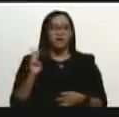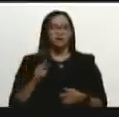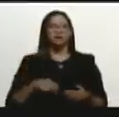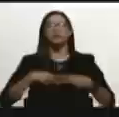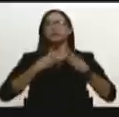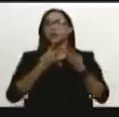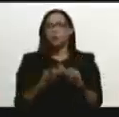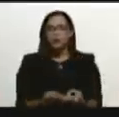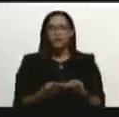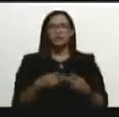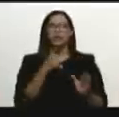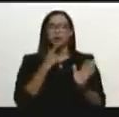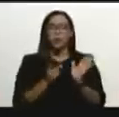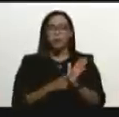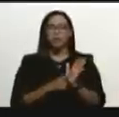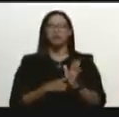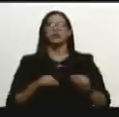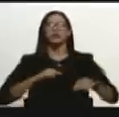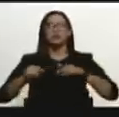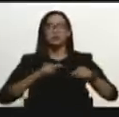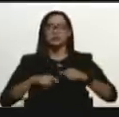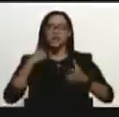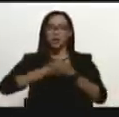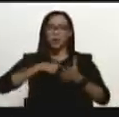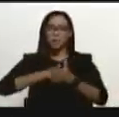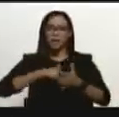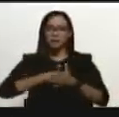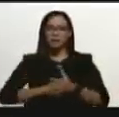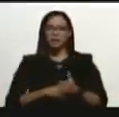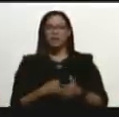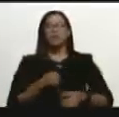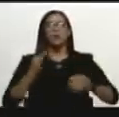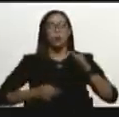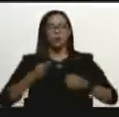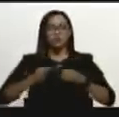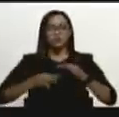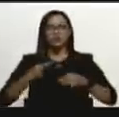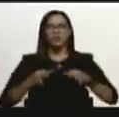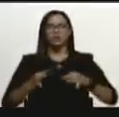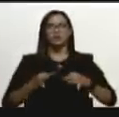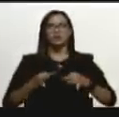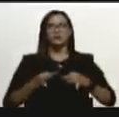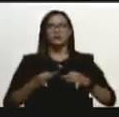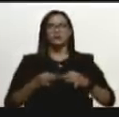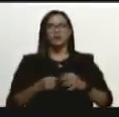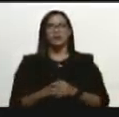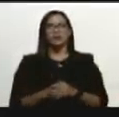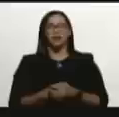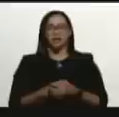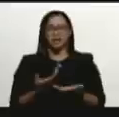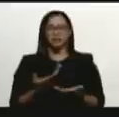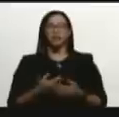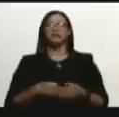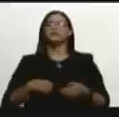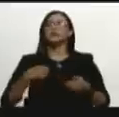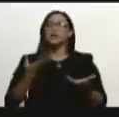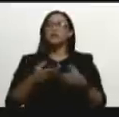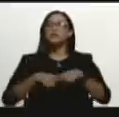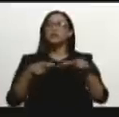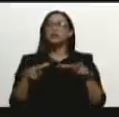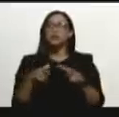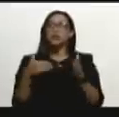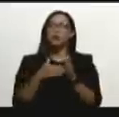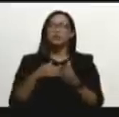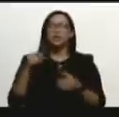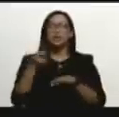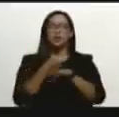voluntad de cumplir las instrucciones de combatir y judicializar estos denelables delitos contra la República. No